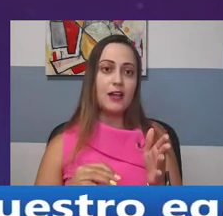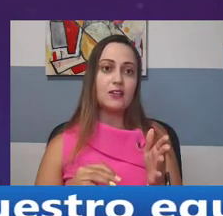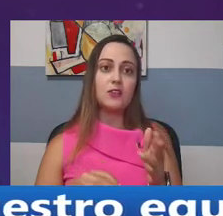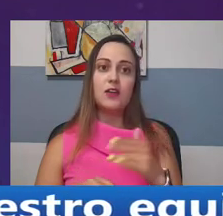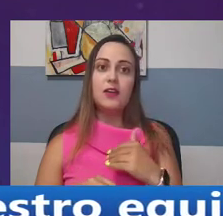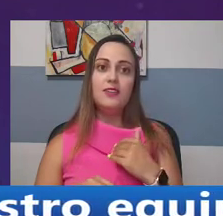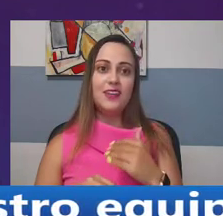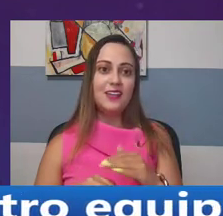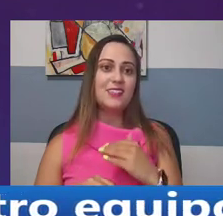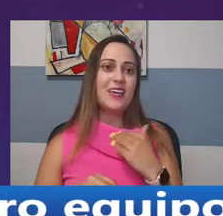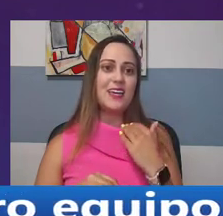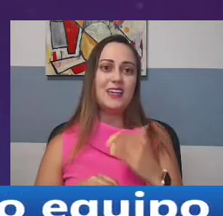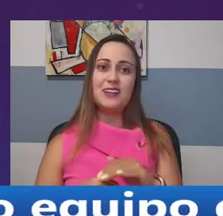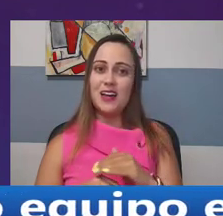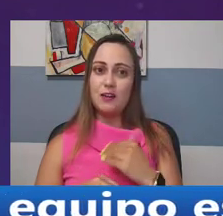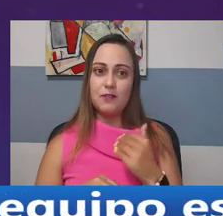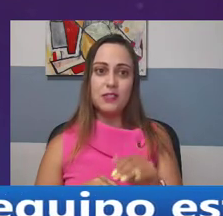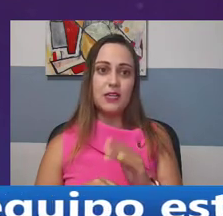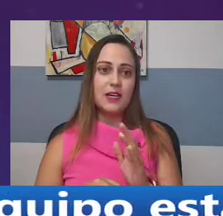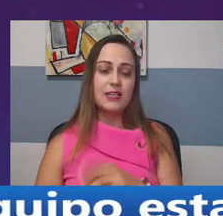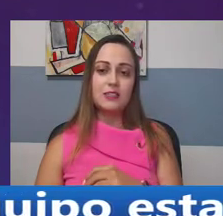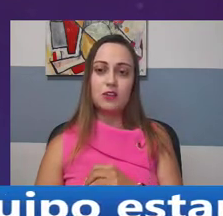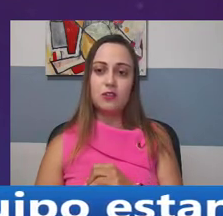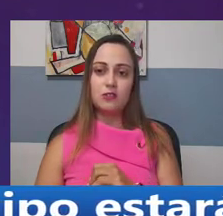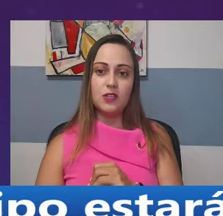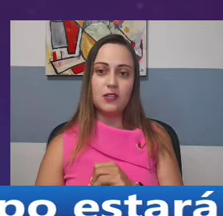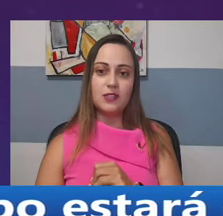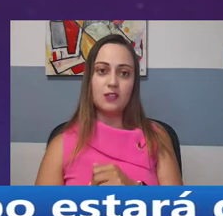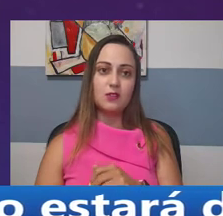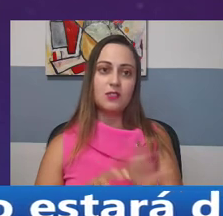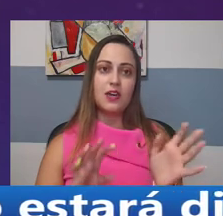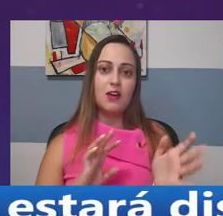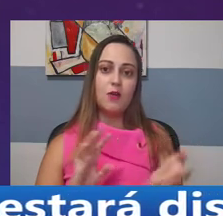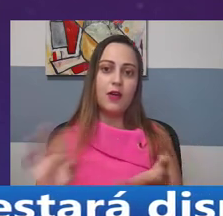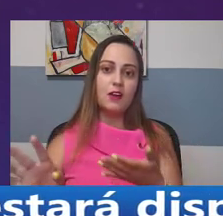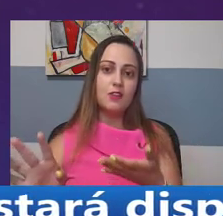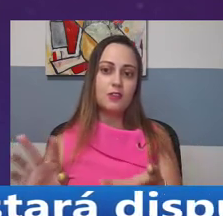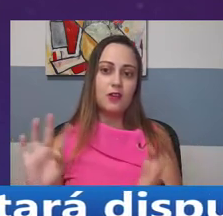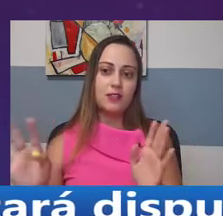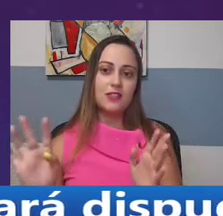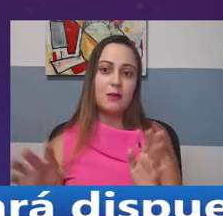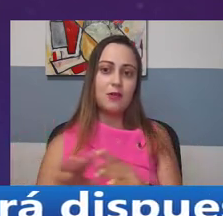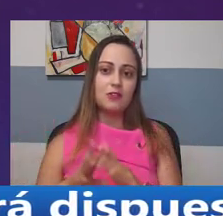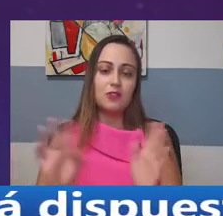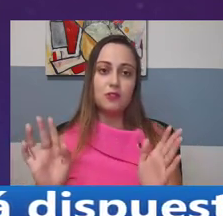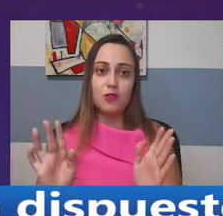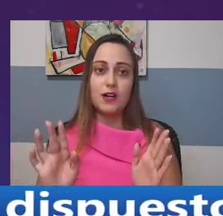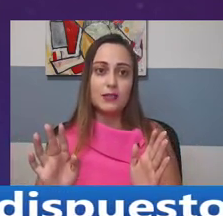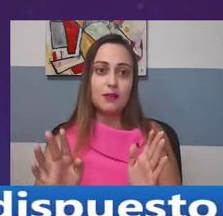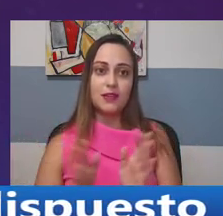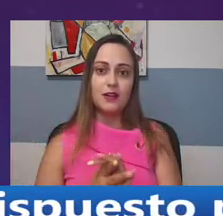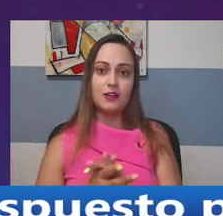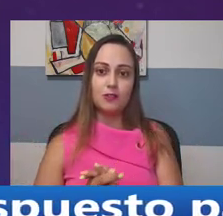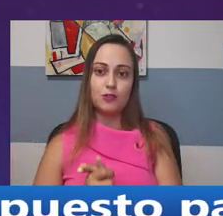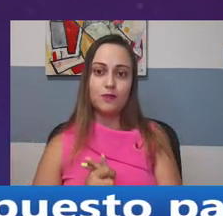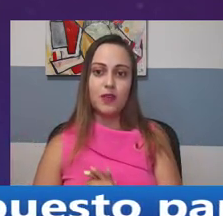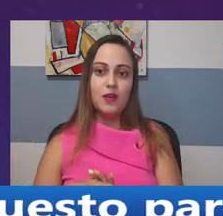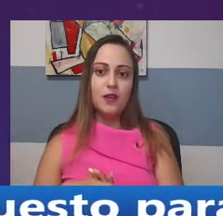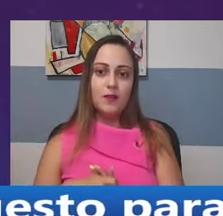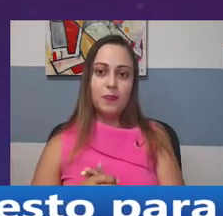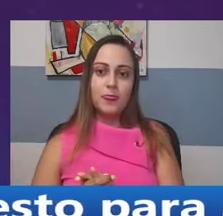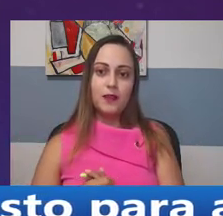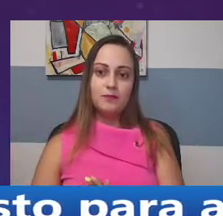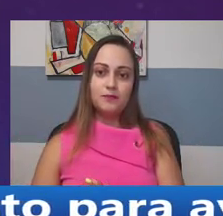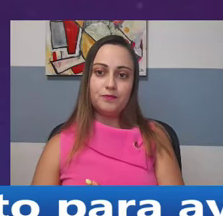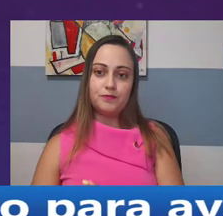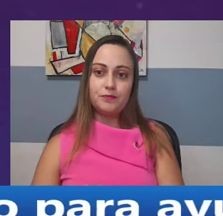a otro realtor, tienes que ir a la oficina casi todos los días, ¿cierto? No es que oer dos horas y ya porque si no, nunca vas a aprender el negocio.